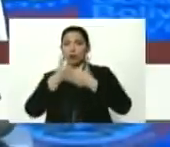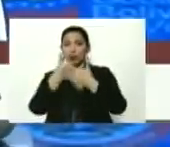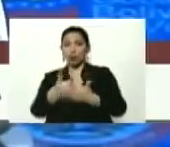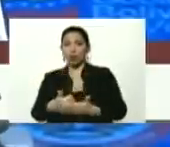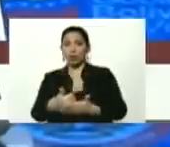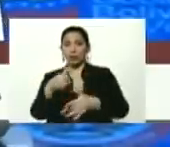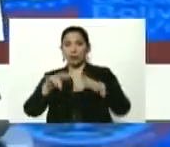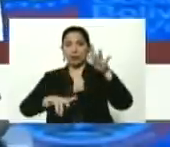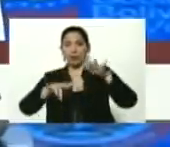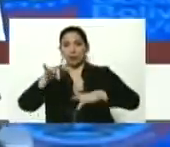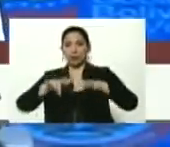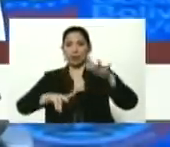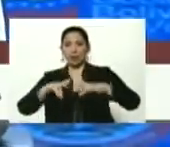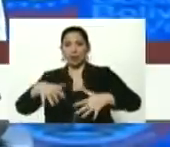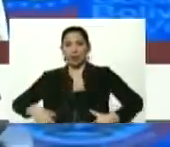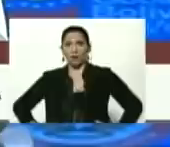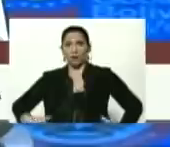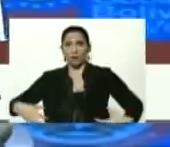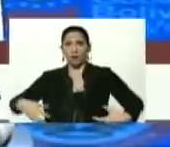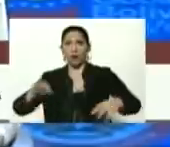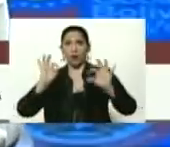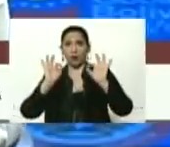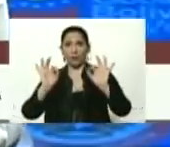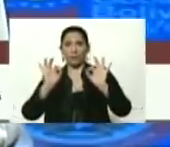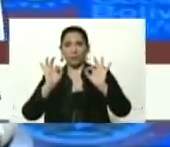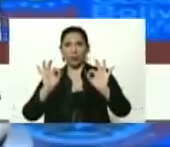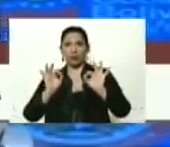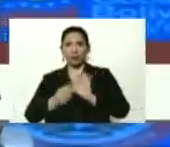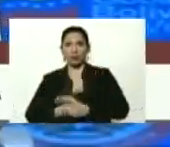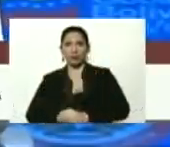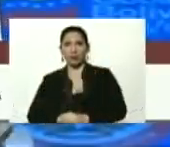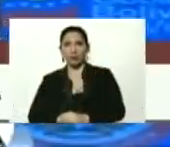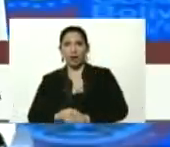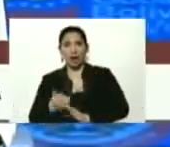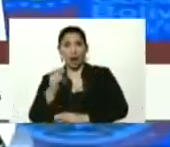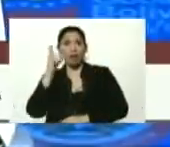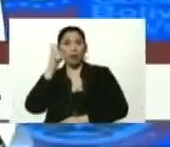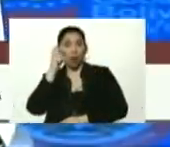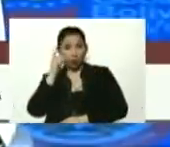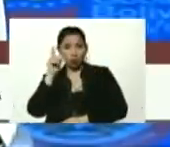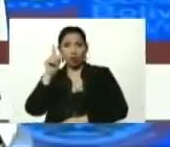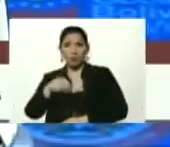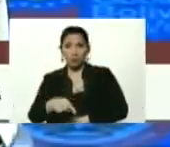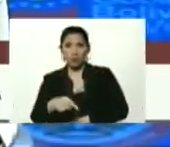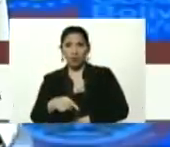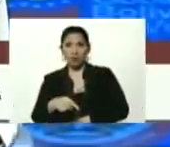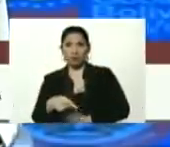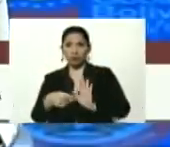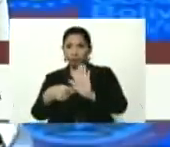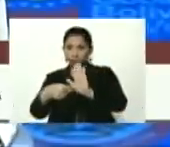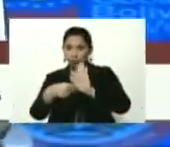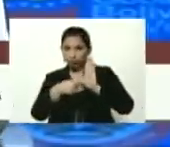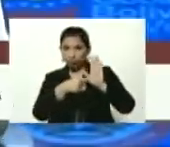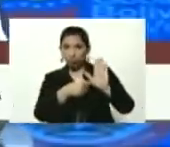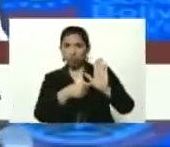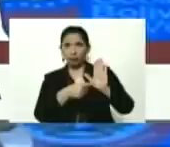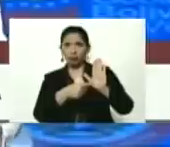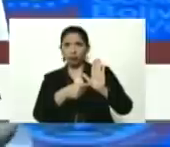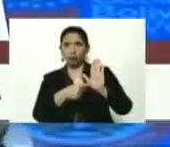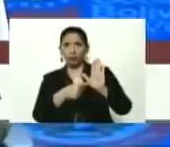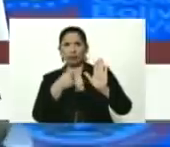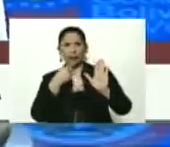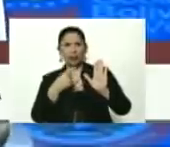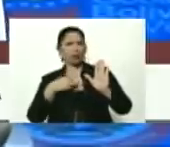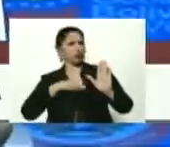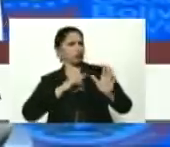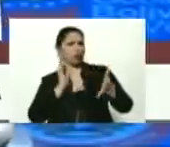la Secretaría del Tesoro, específicamente de la OFAC. Hay un audio también que así lo demuestra. Él dice, estamos